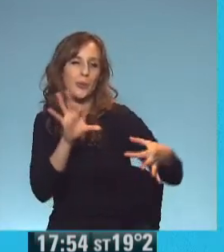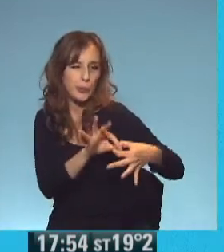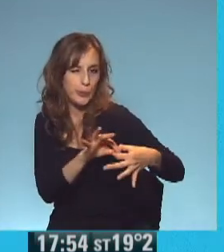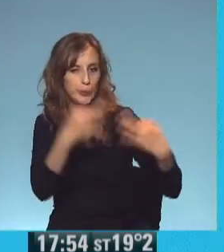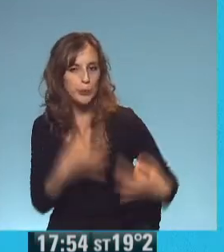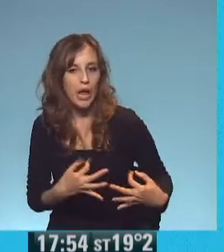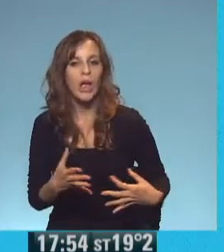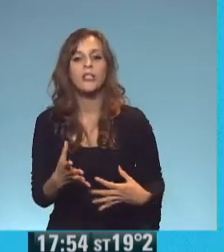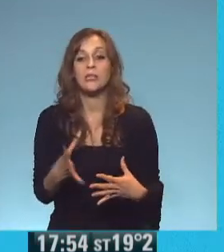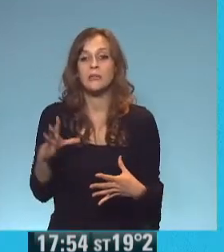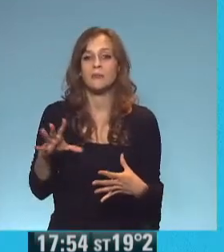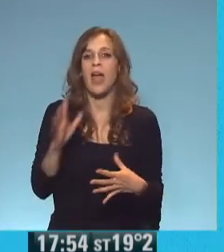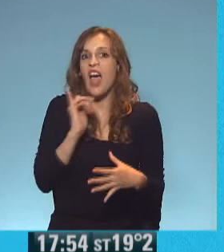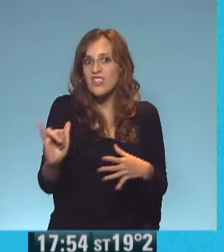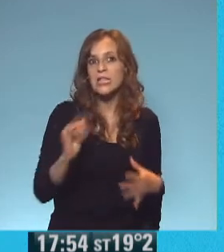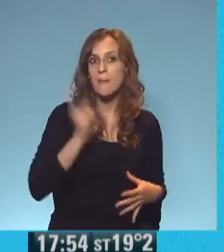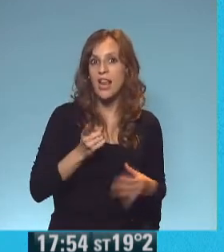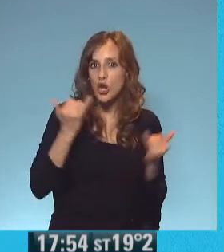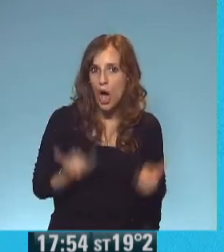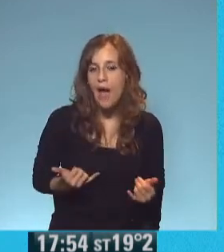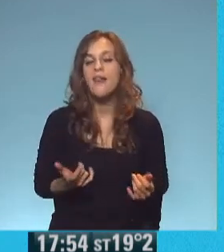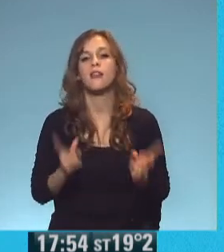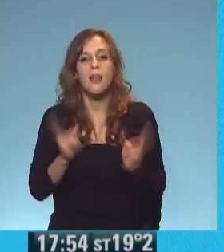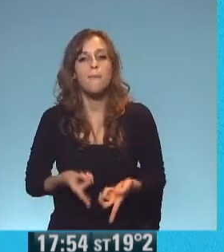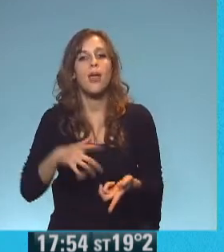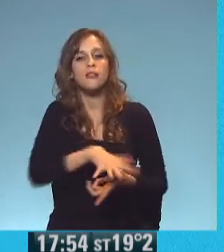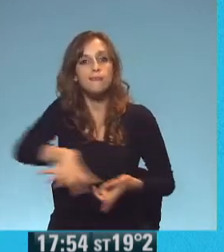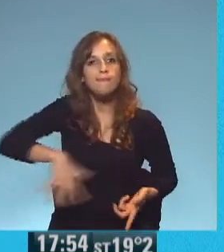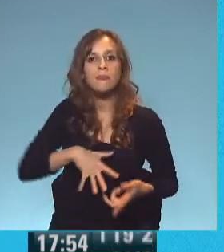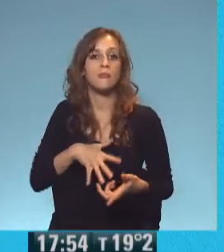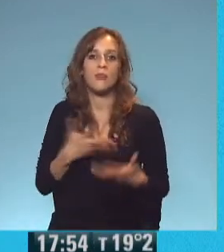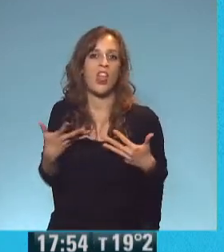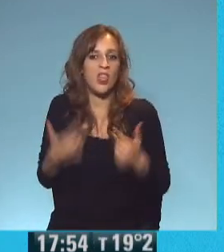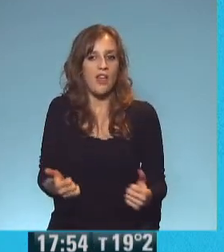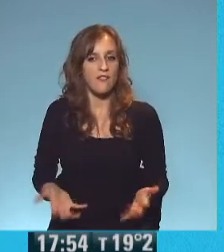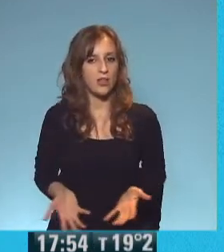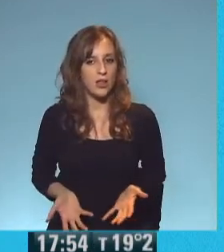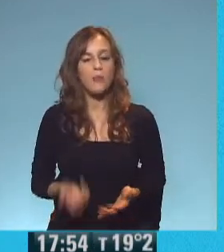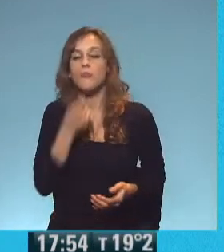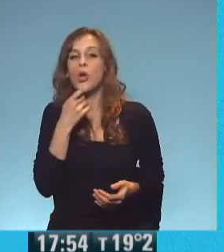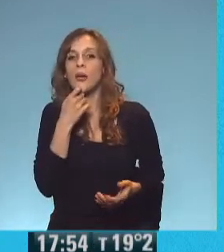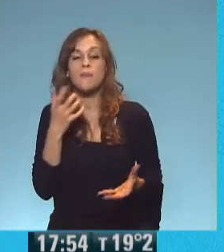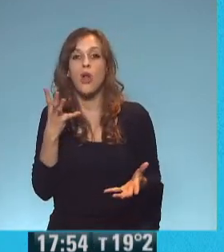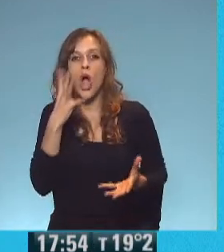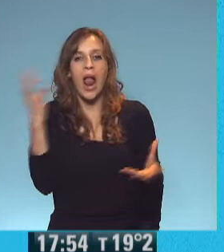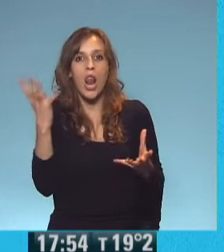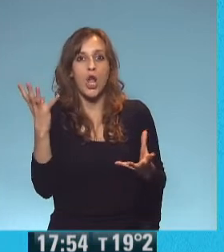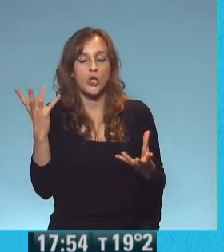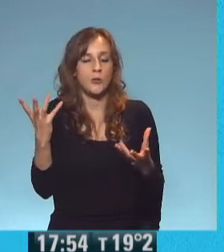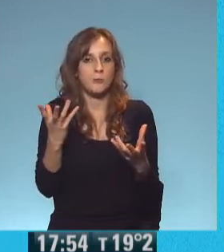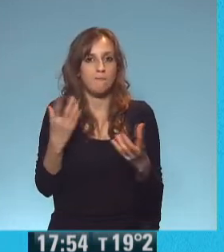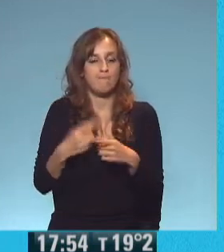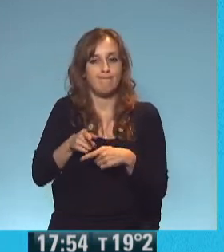predador. También lo hacen para defender su territorio cuando están realizando comportamientos agresivos con otro individuo